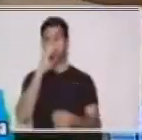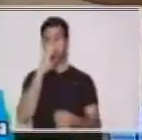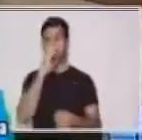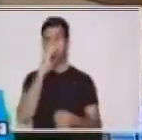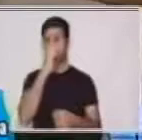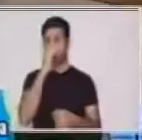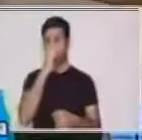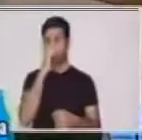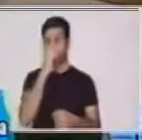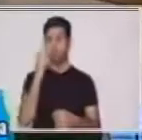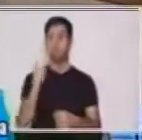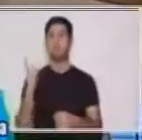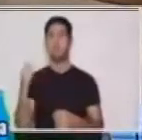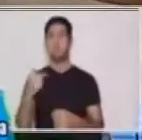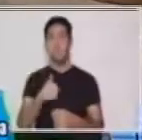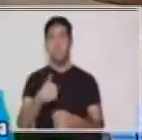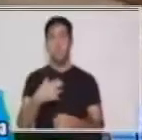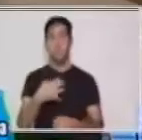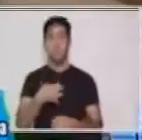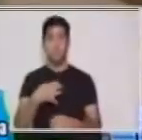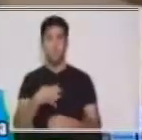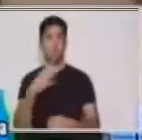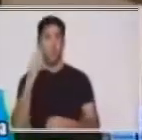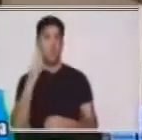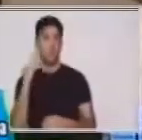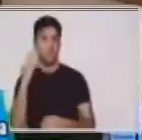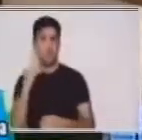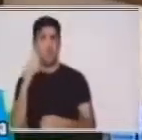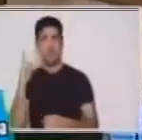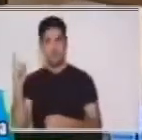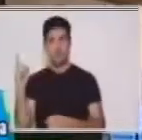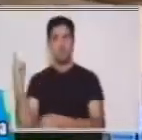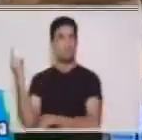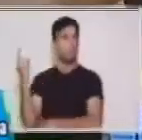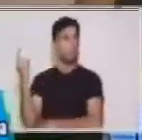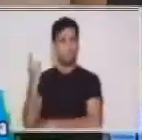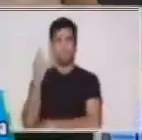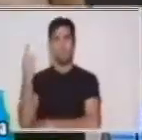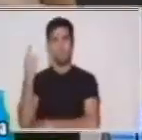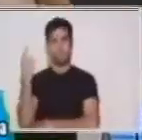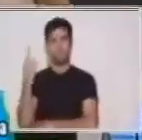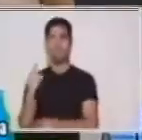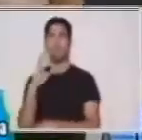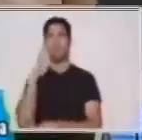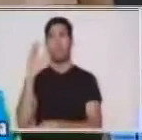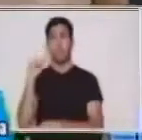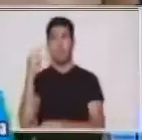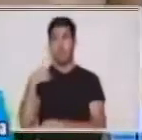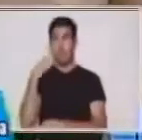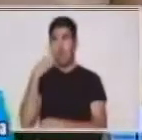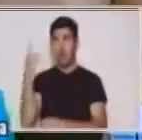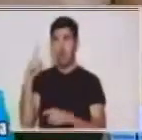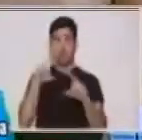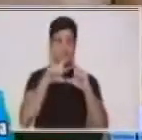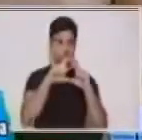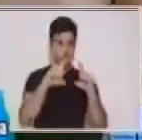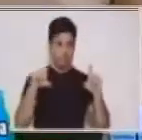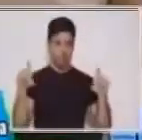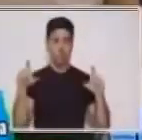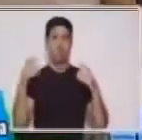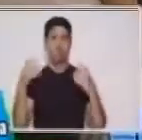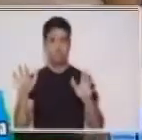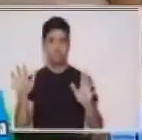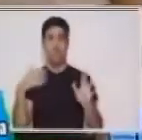importante, mis experiencias. Esto es principal, porque de todo lo que yo ya encontré por